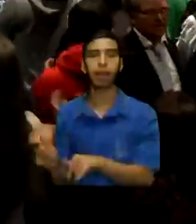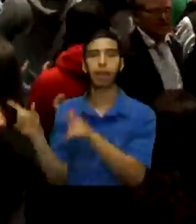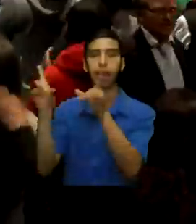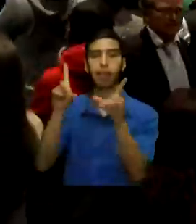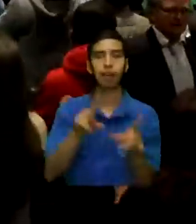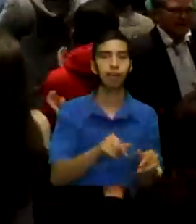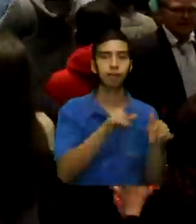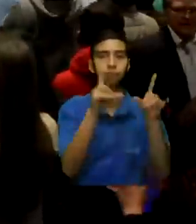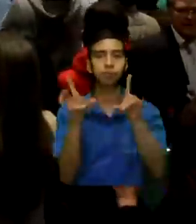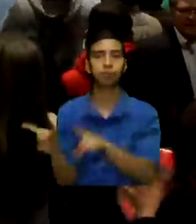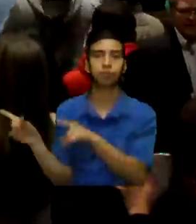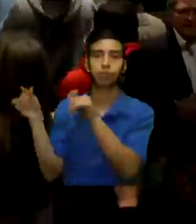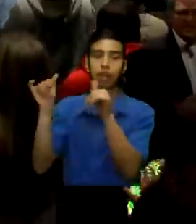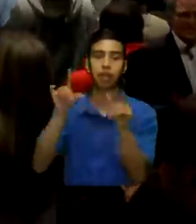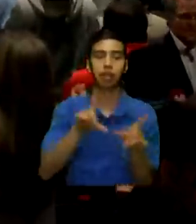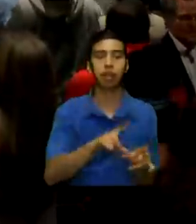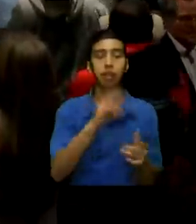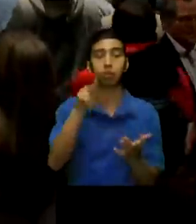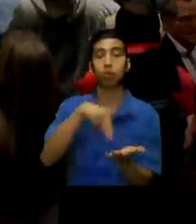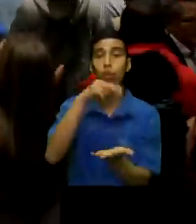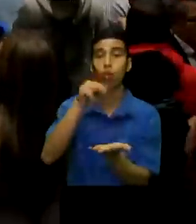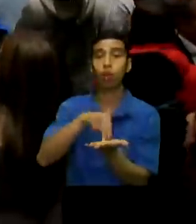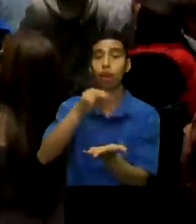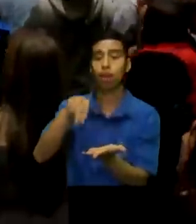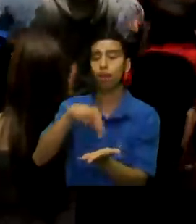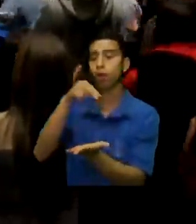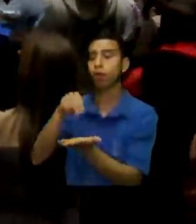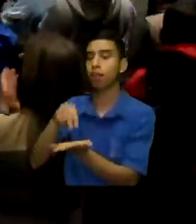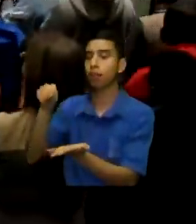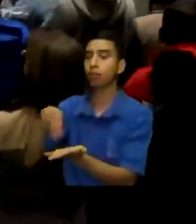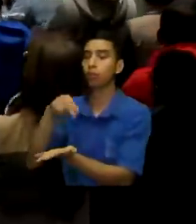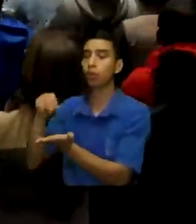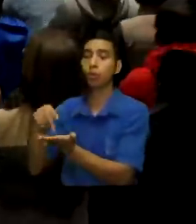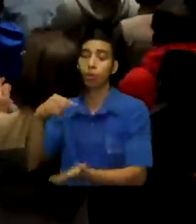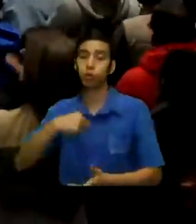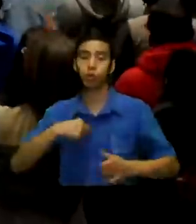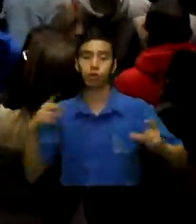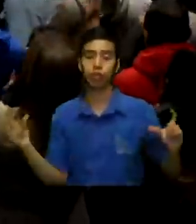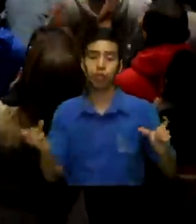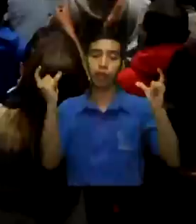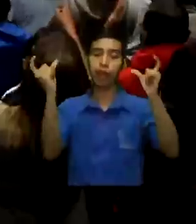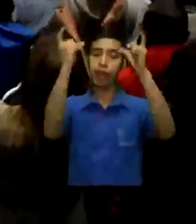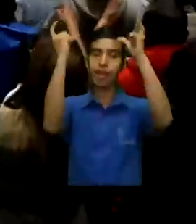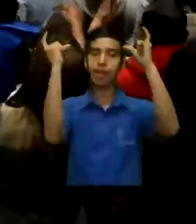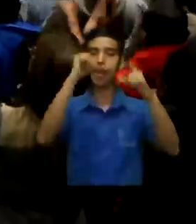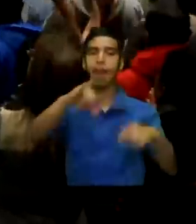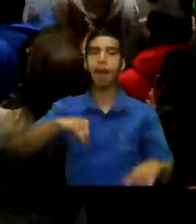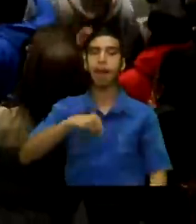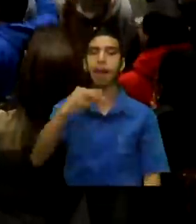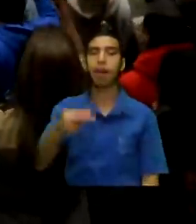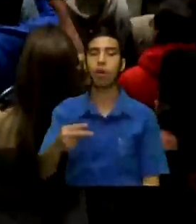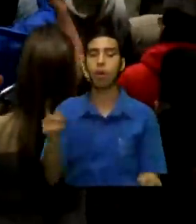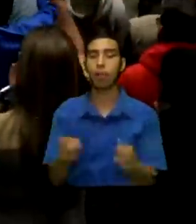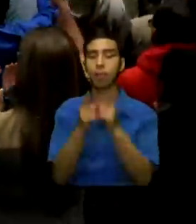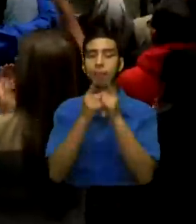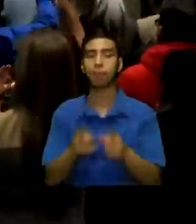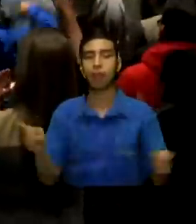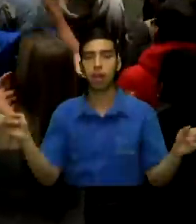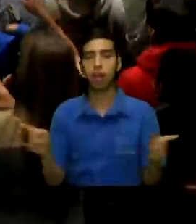La la la la, remolineando, remolineando, celebraré a